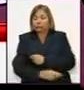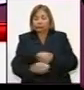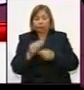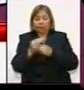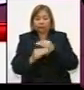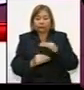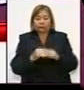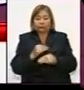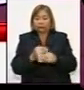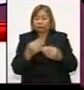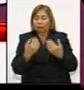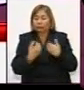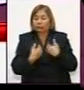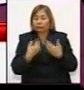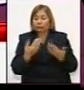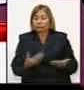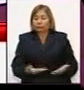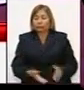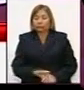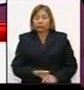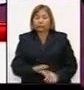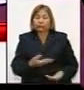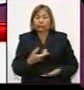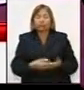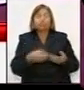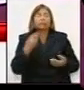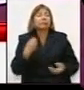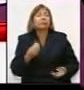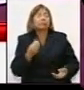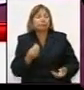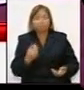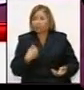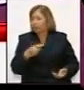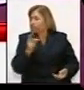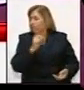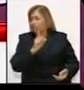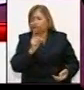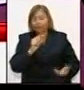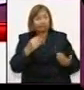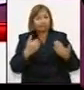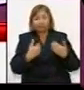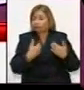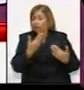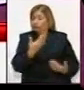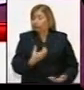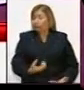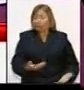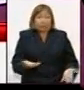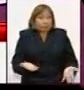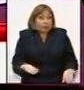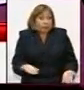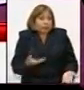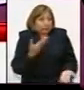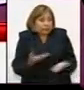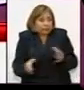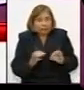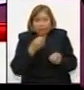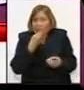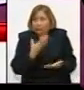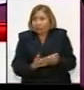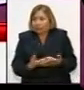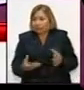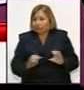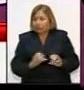que tienen esta figura, habría que preguntarse por qué todos los demás no la tienen. Algo no está bien, algo no